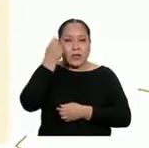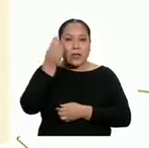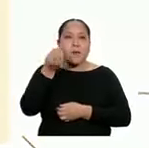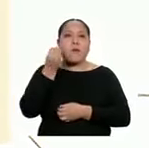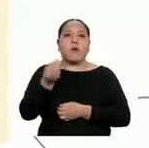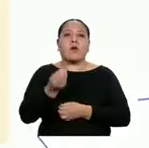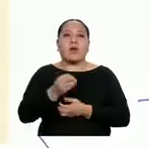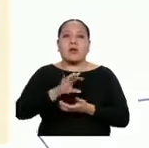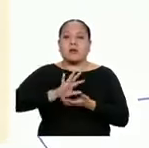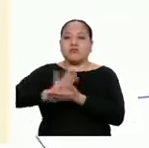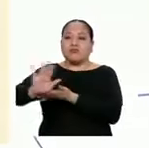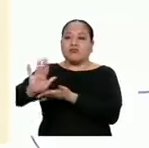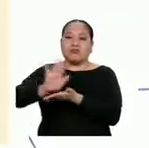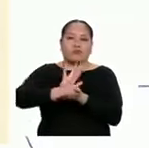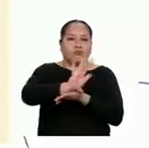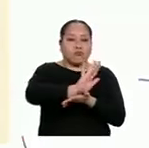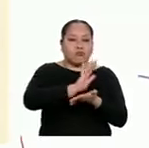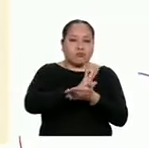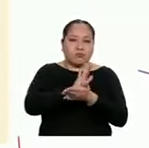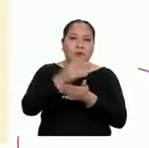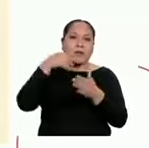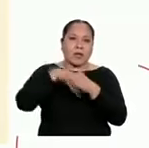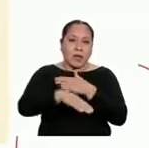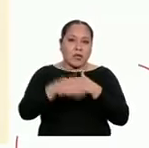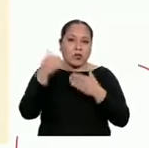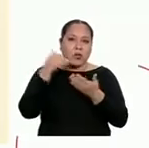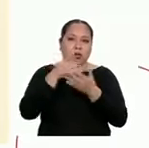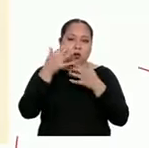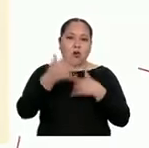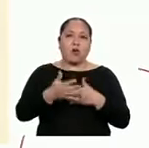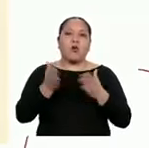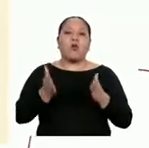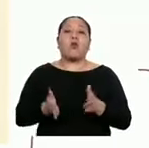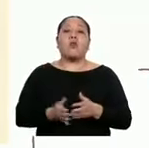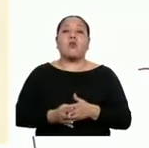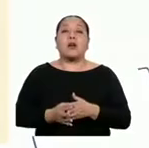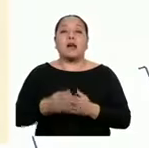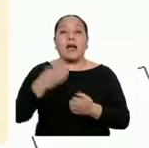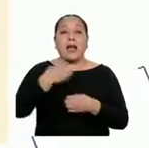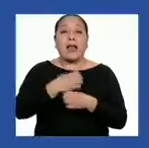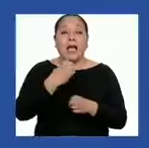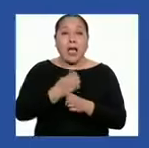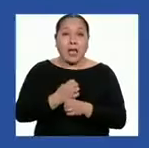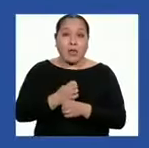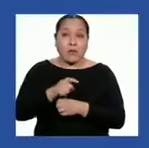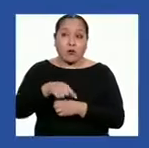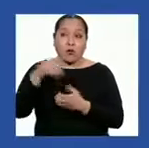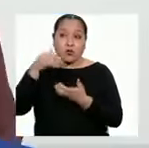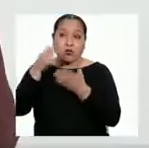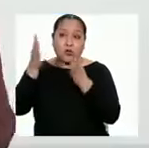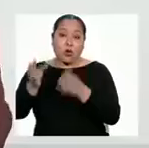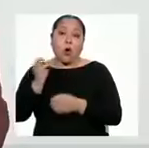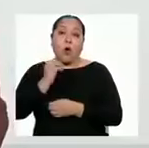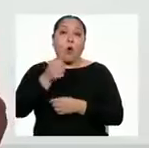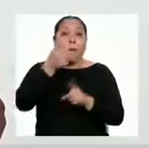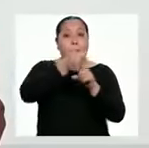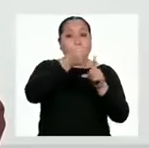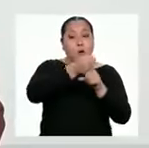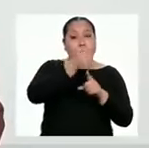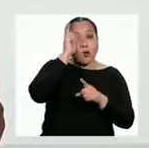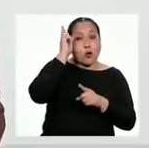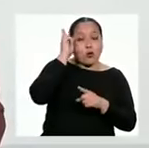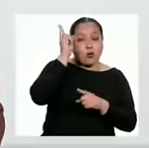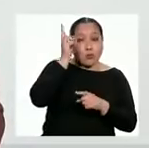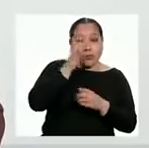existen exclusiones dentro del aula creadas por los estudiantes o por el propio docente. En base